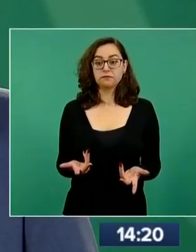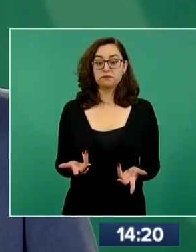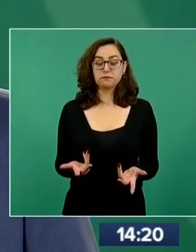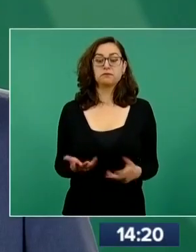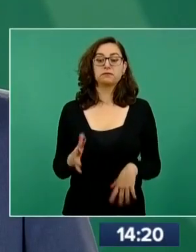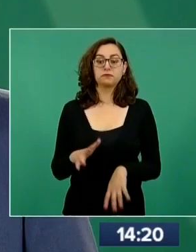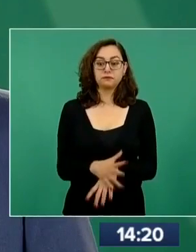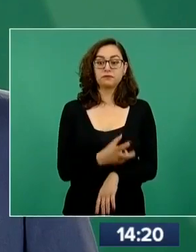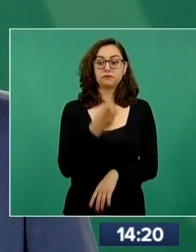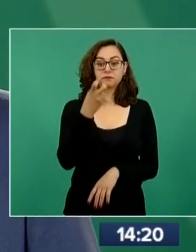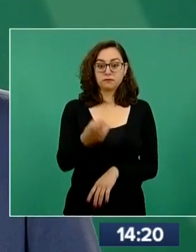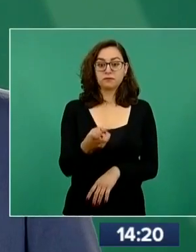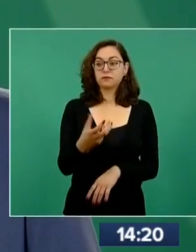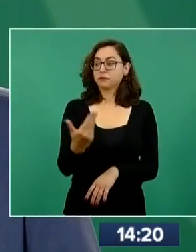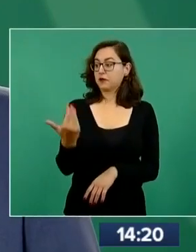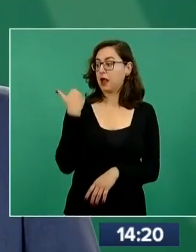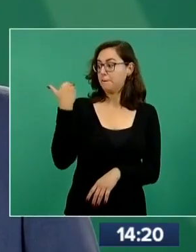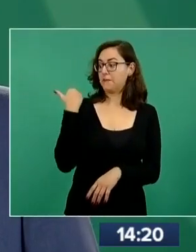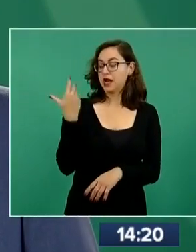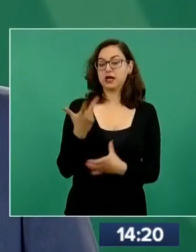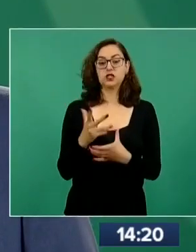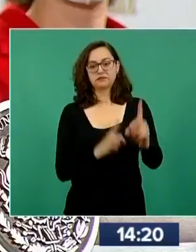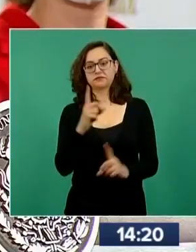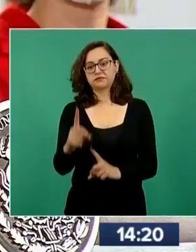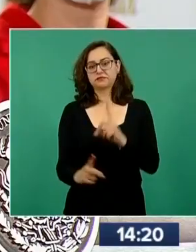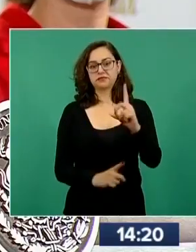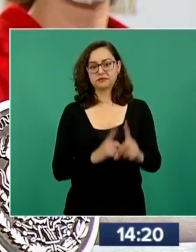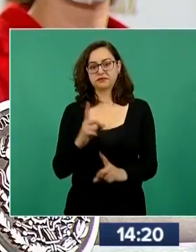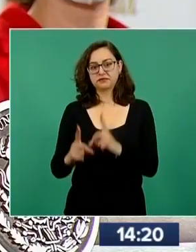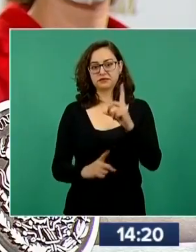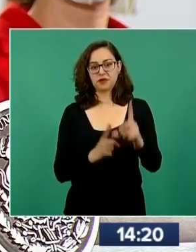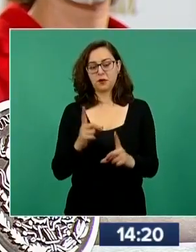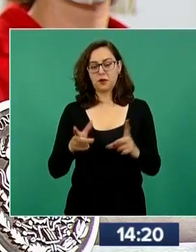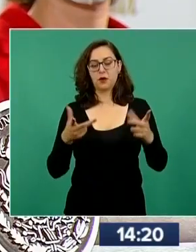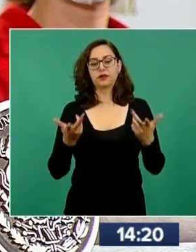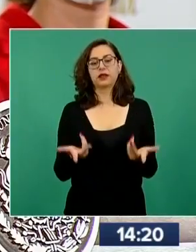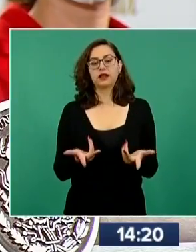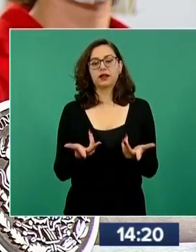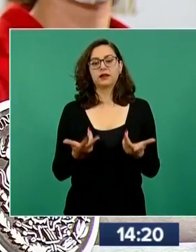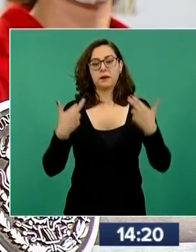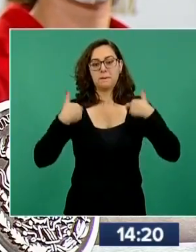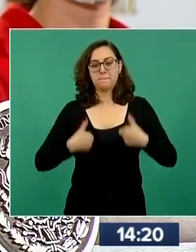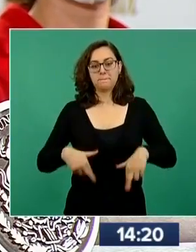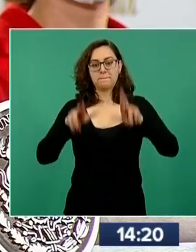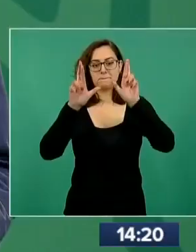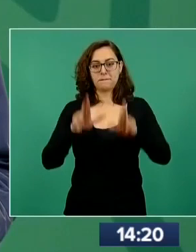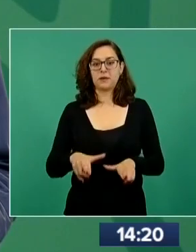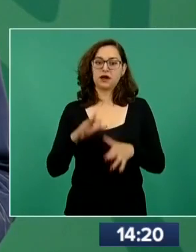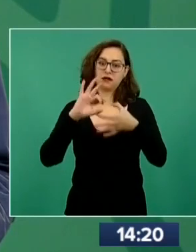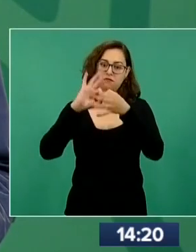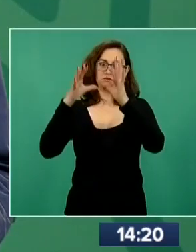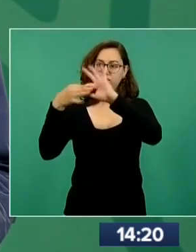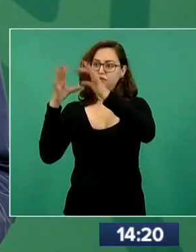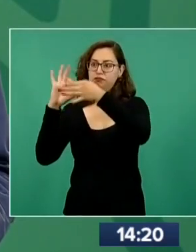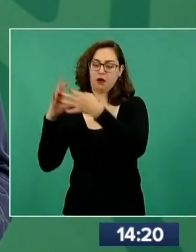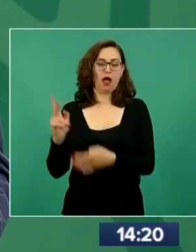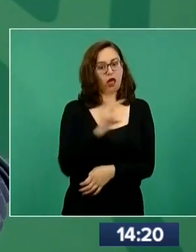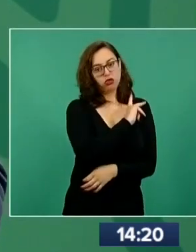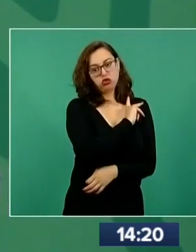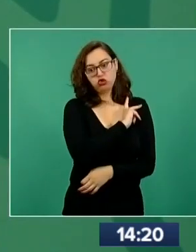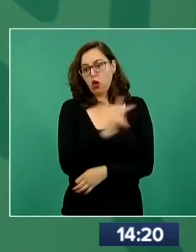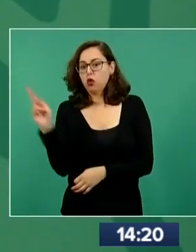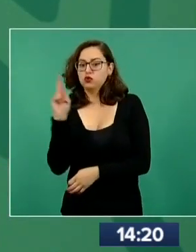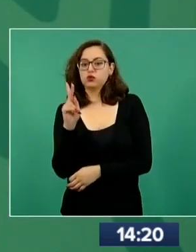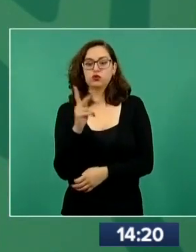terreno de los límites de sinaloa y nayarit que costó 120 millones de dólares y fue adquirido por el ex gobernador de sinaloa